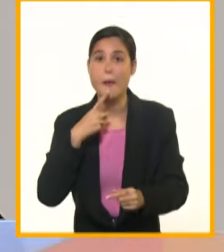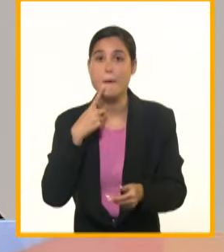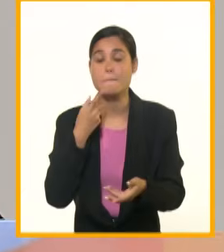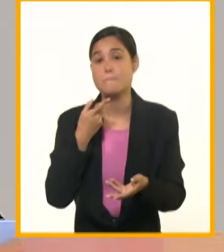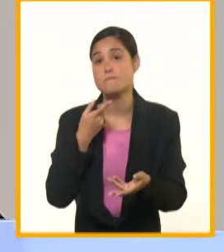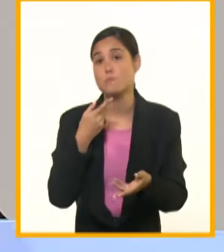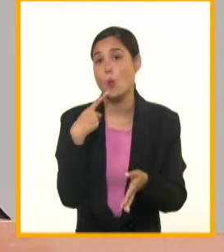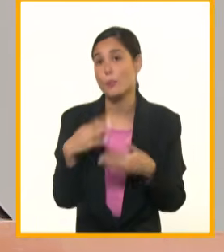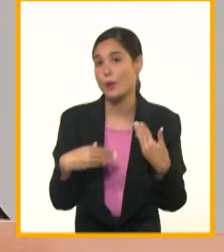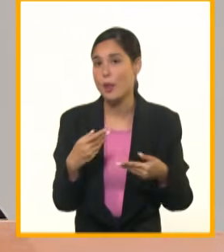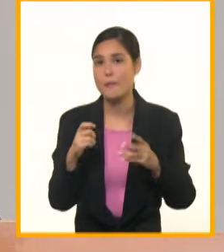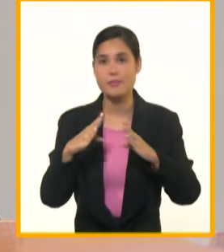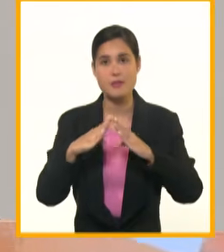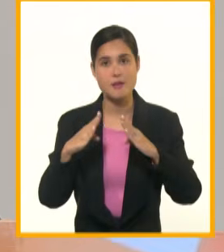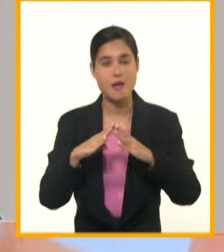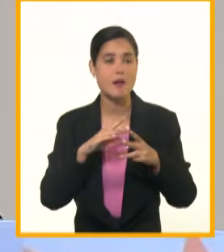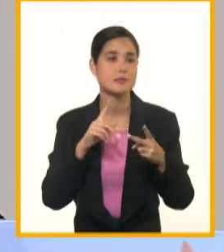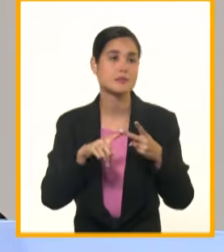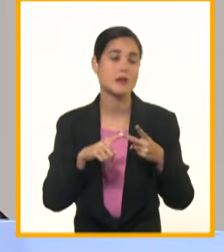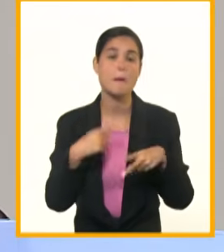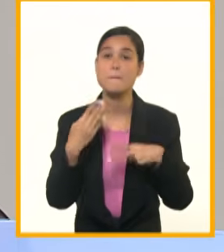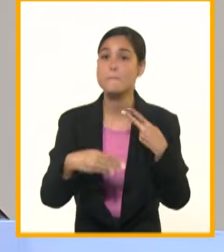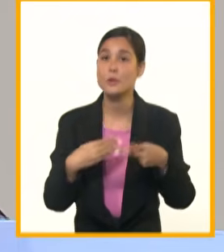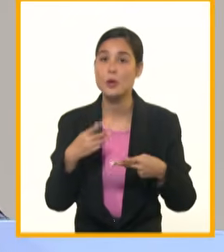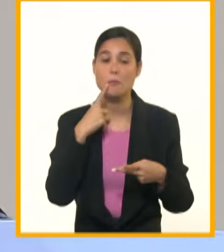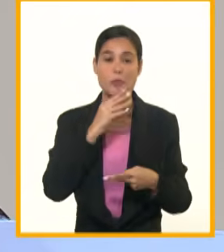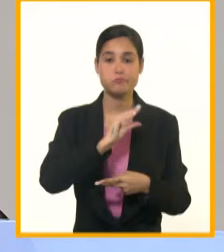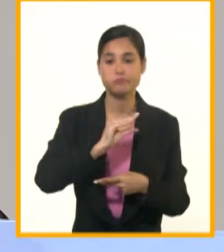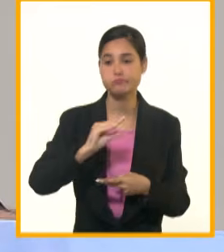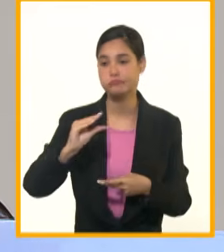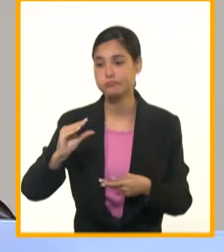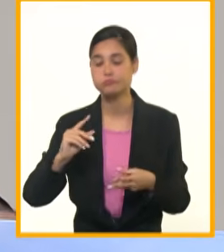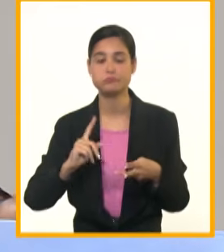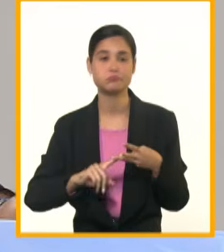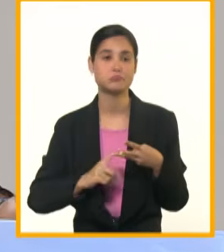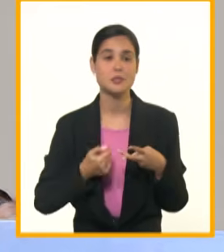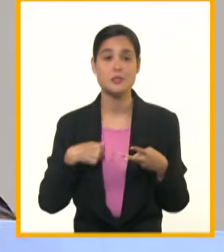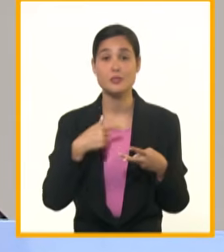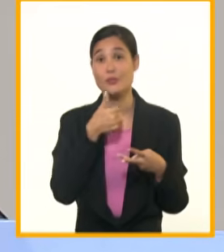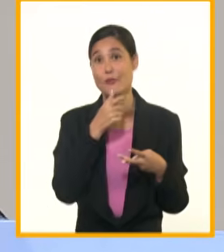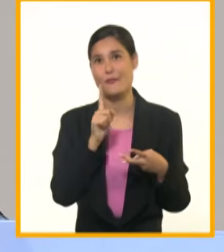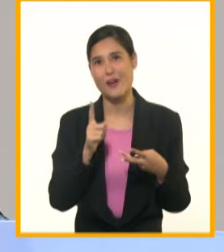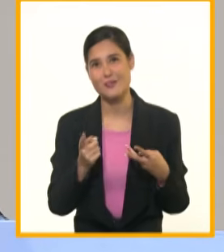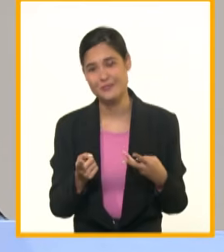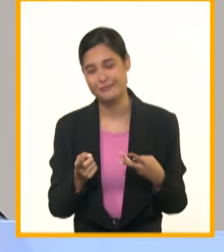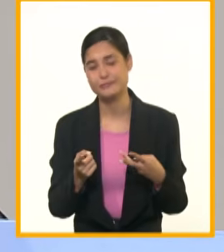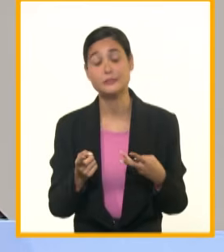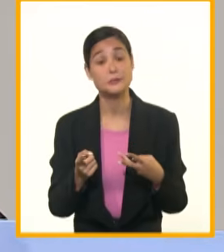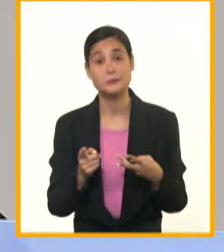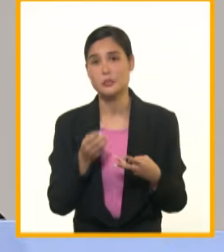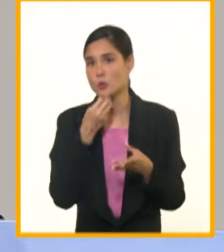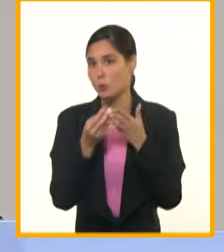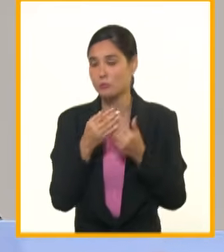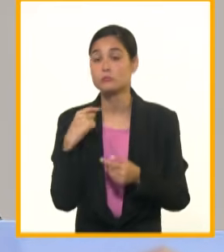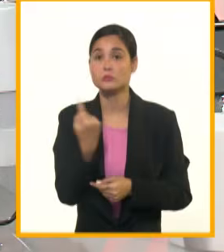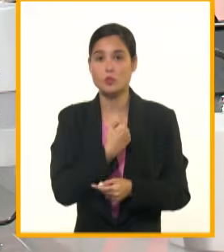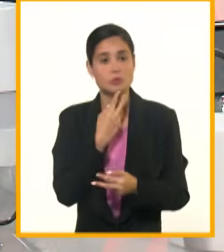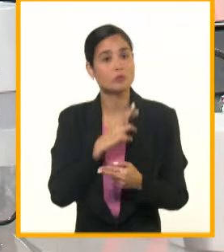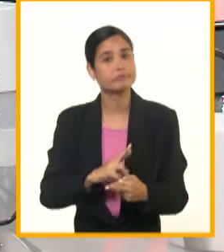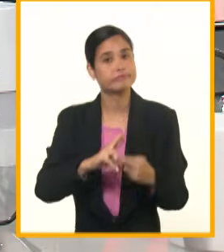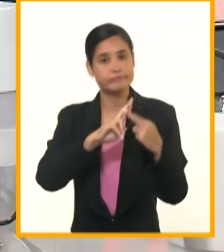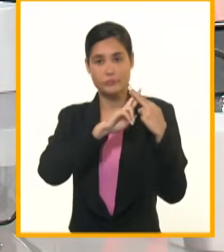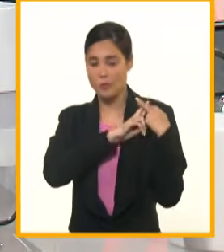los productos. En fin, es una tarea que no es muy sencilla, pero estamos comprometidos y enfrascados en poderlo lograr.